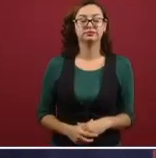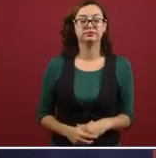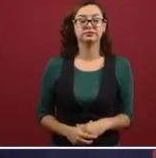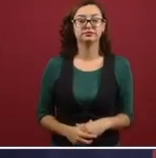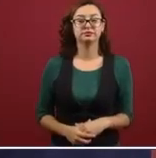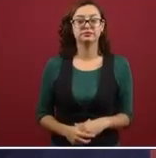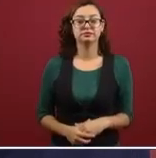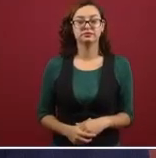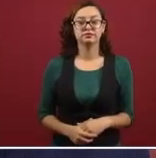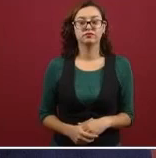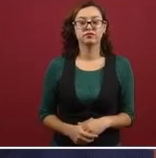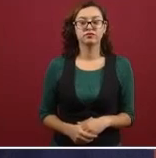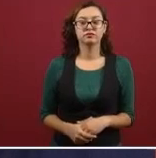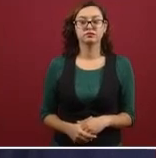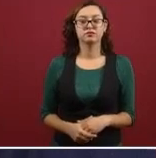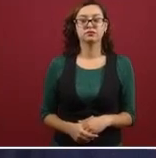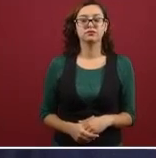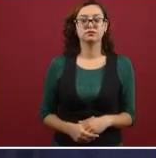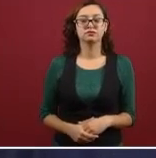perdonar,